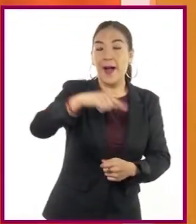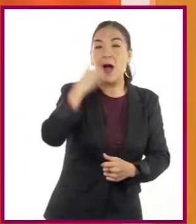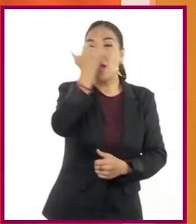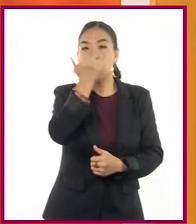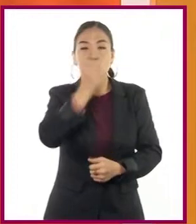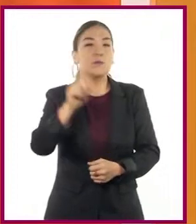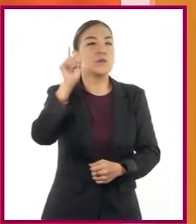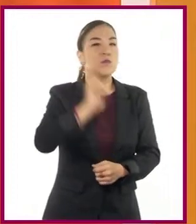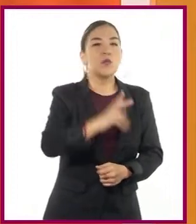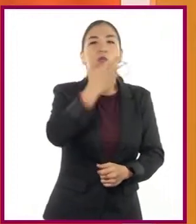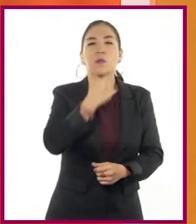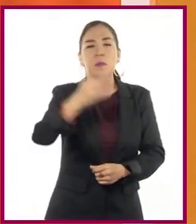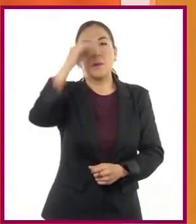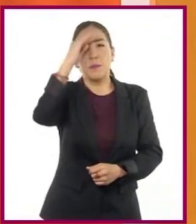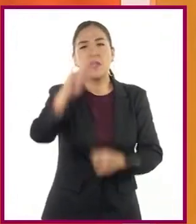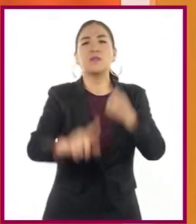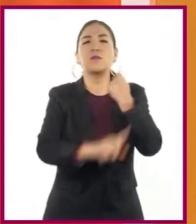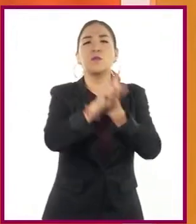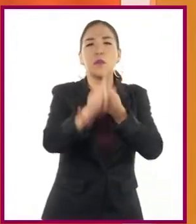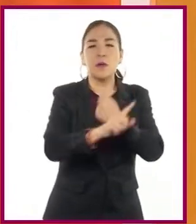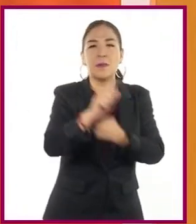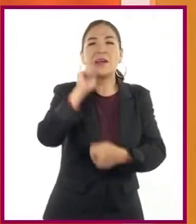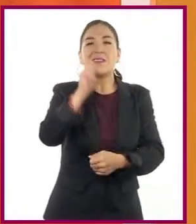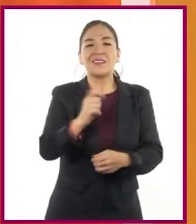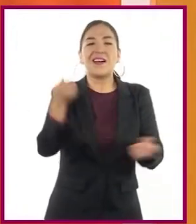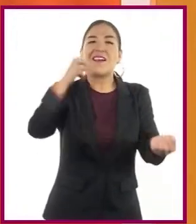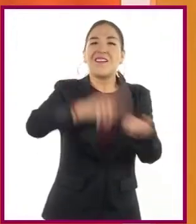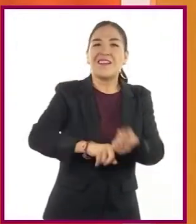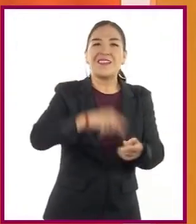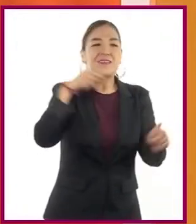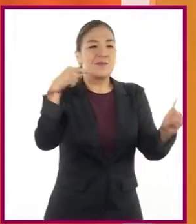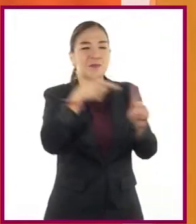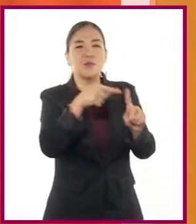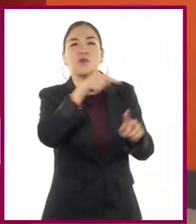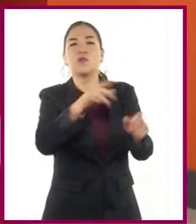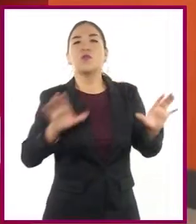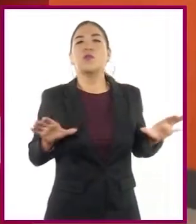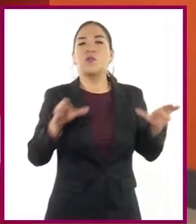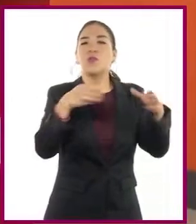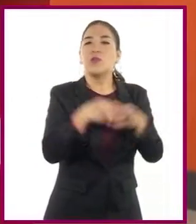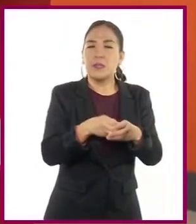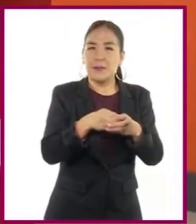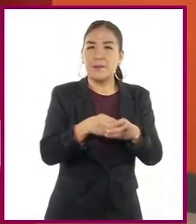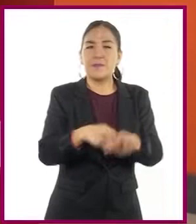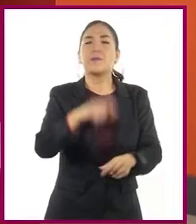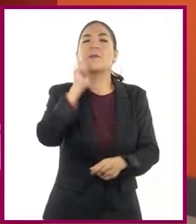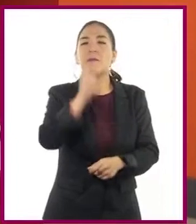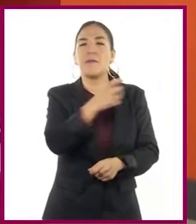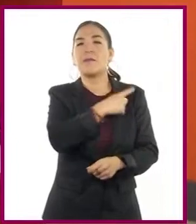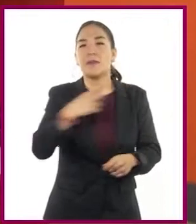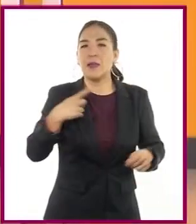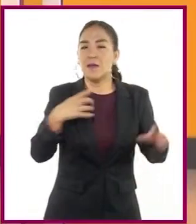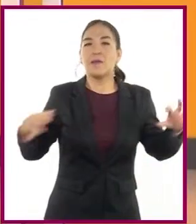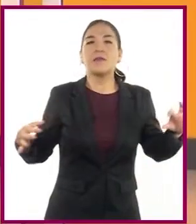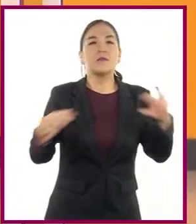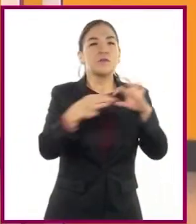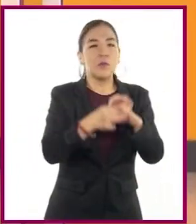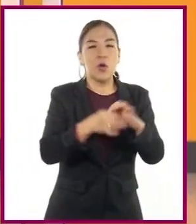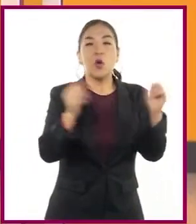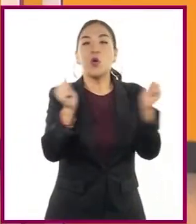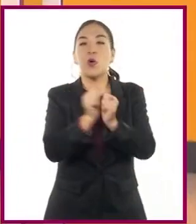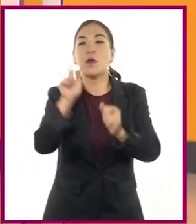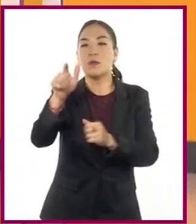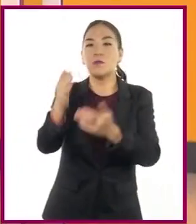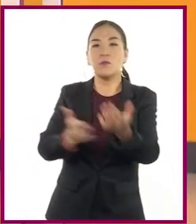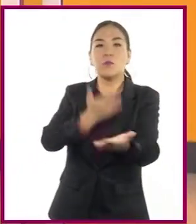alumnos pensar en un problema que les afecta directamente o a su comunidad y lo tenían que relacionar con lo que propone